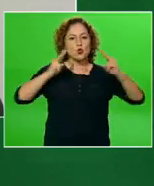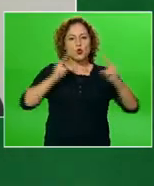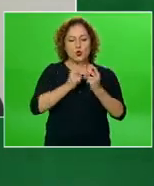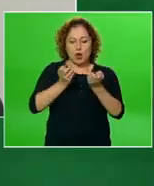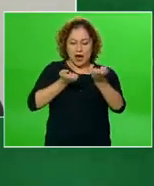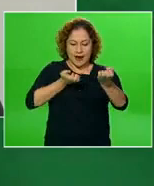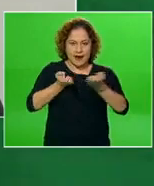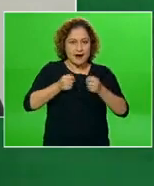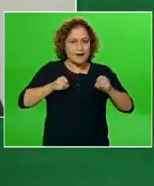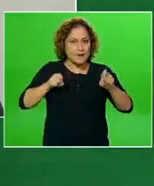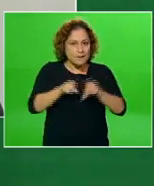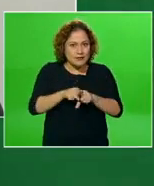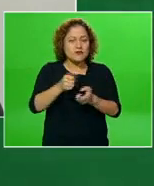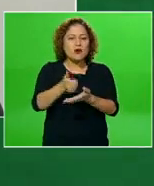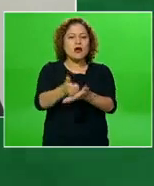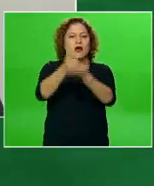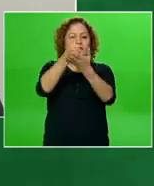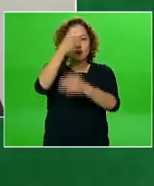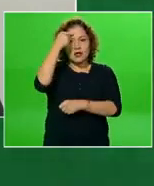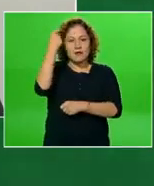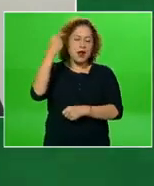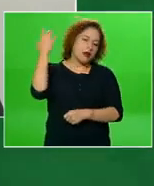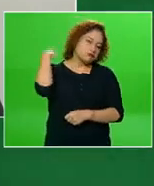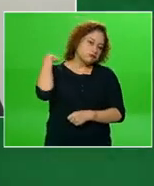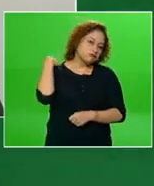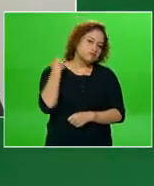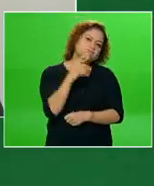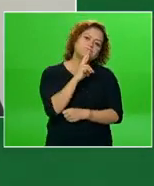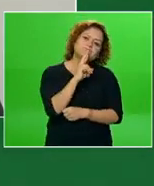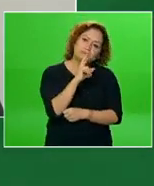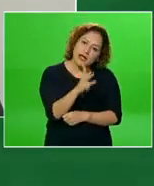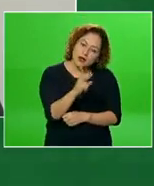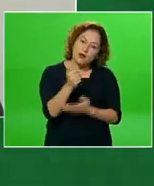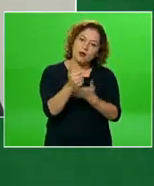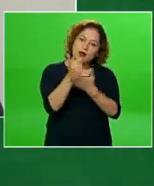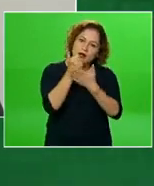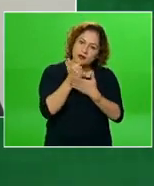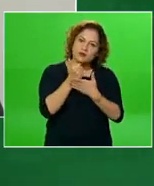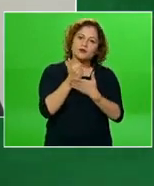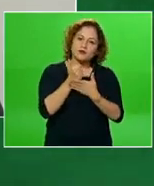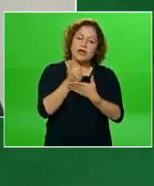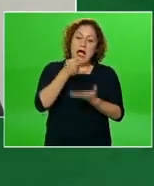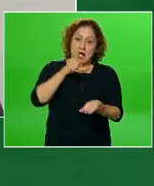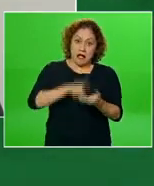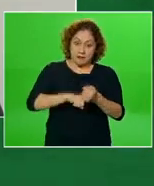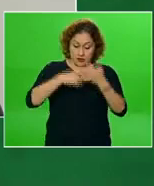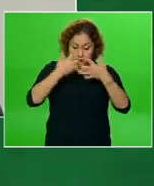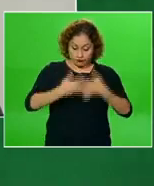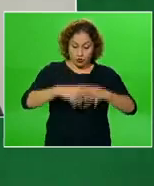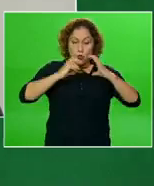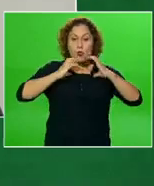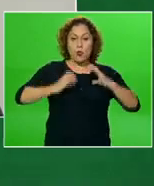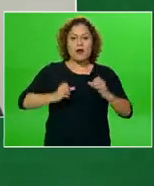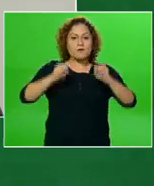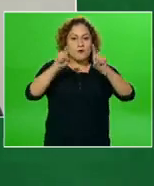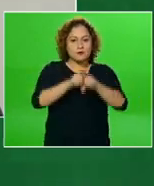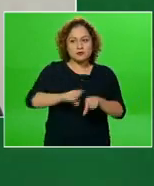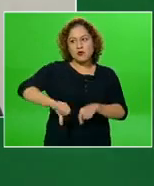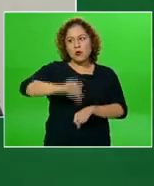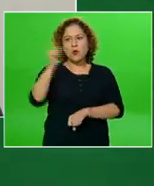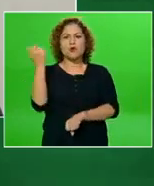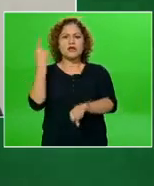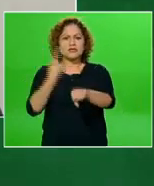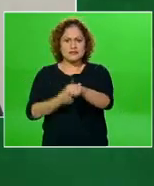kobe pero que nos genera también toda una serie de complicaciones en el organismo y de otras enfermedades que pues no están obviamente